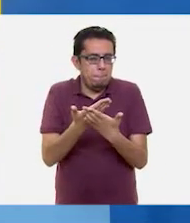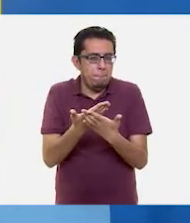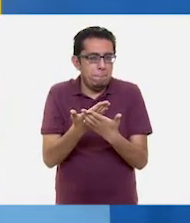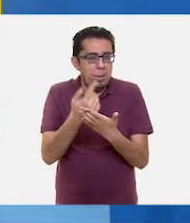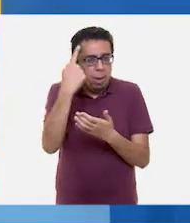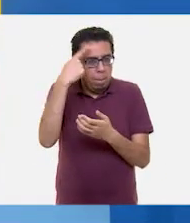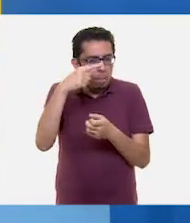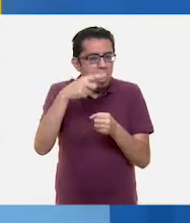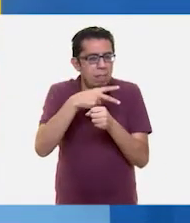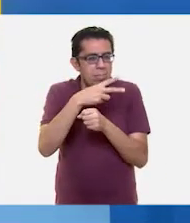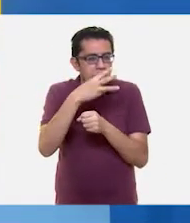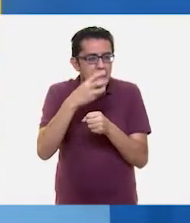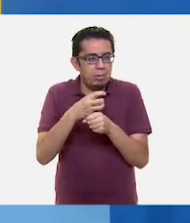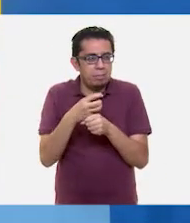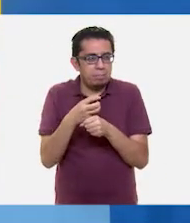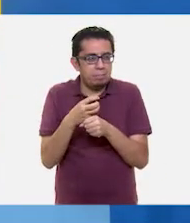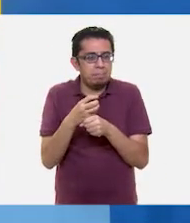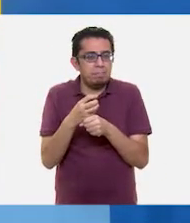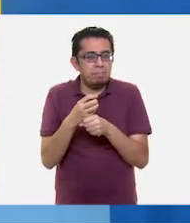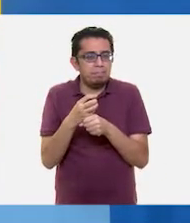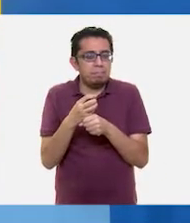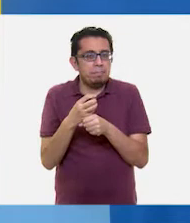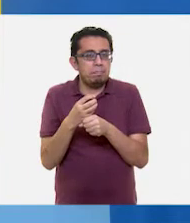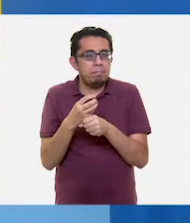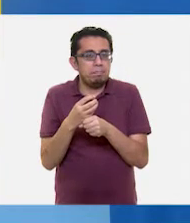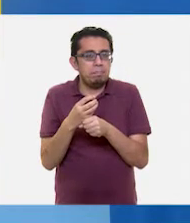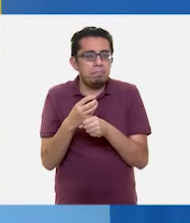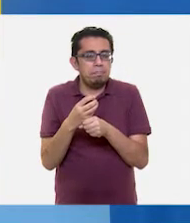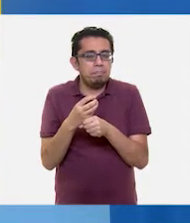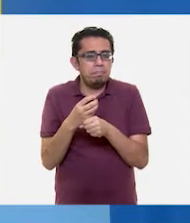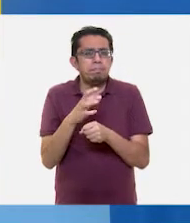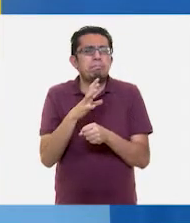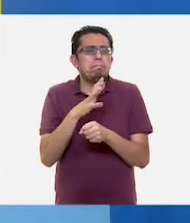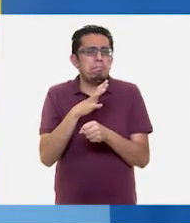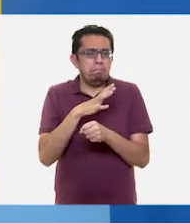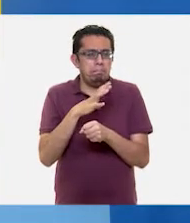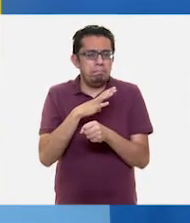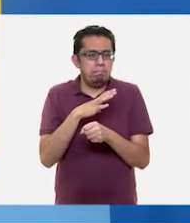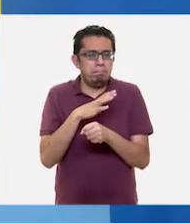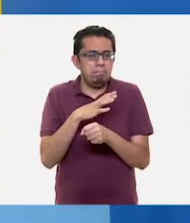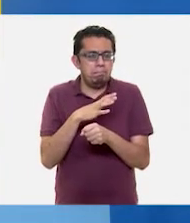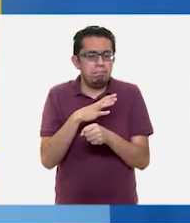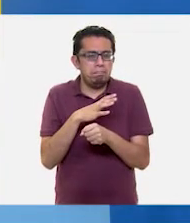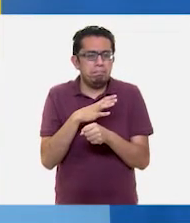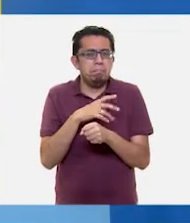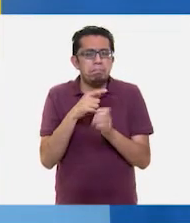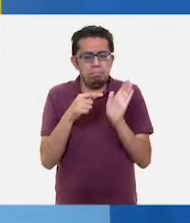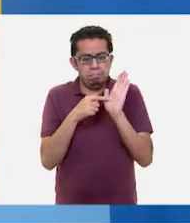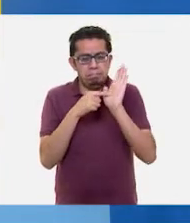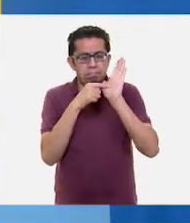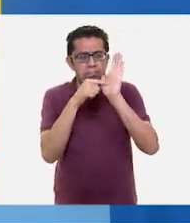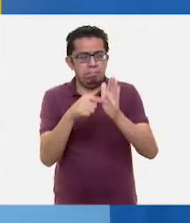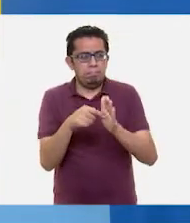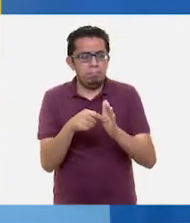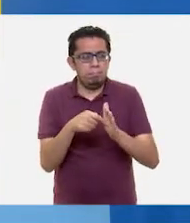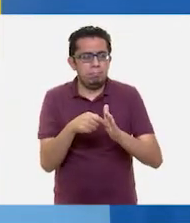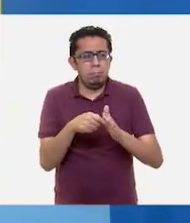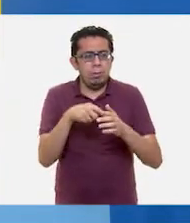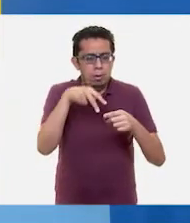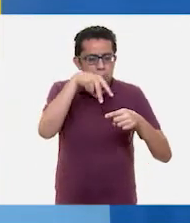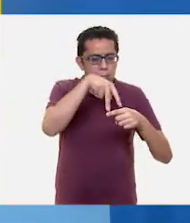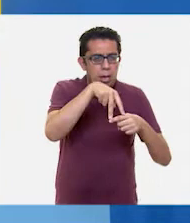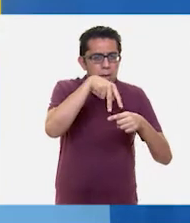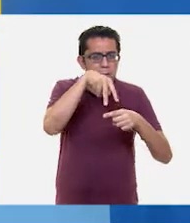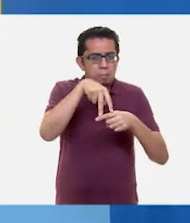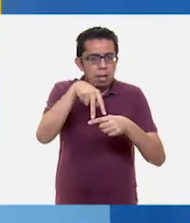para la tercera sucesión. De acuerdo con las 4 figuras o términos que se presentan, todas respetan